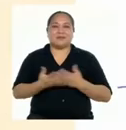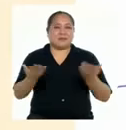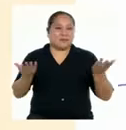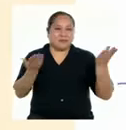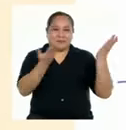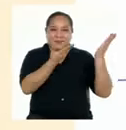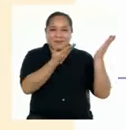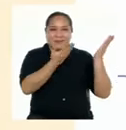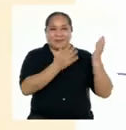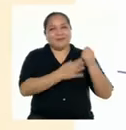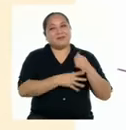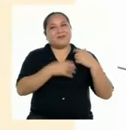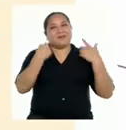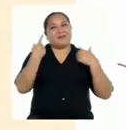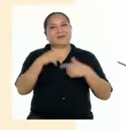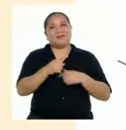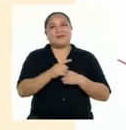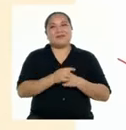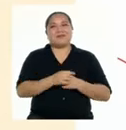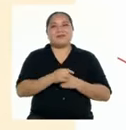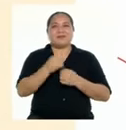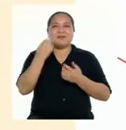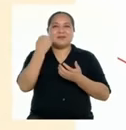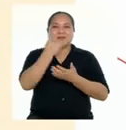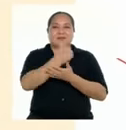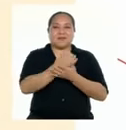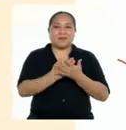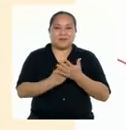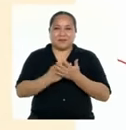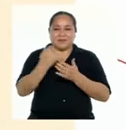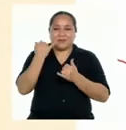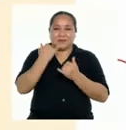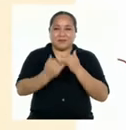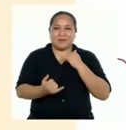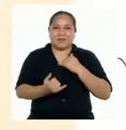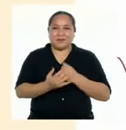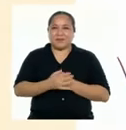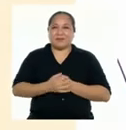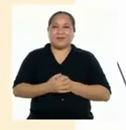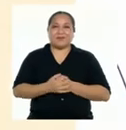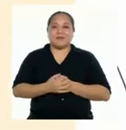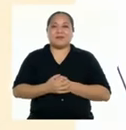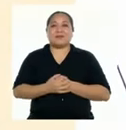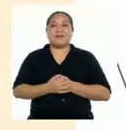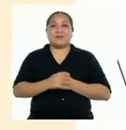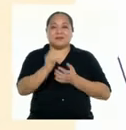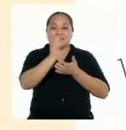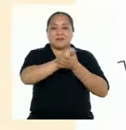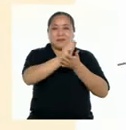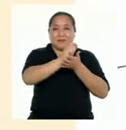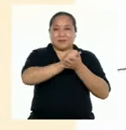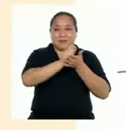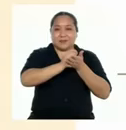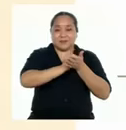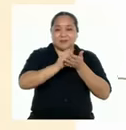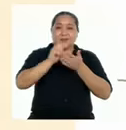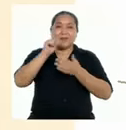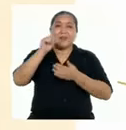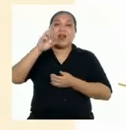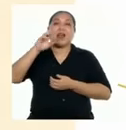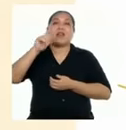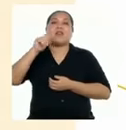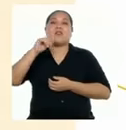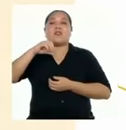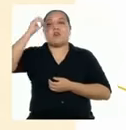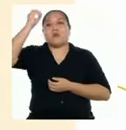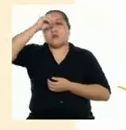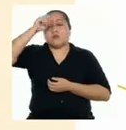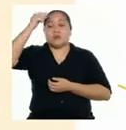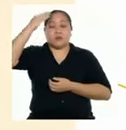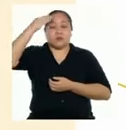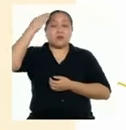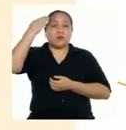¡Tarán! Esta es la versión final de mi artículo de opinión. Estoy muy contenta con el resultado, porque siento que